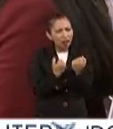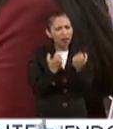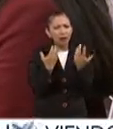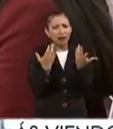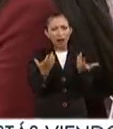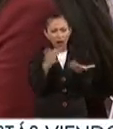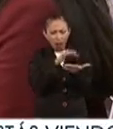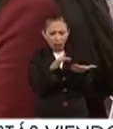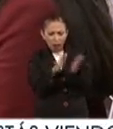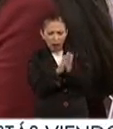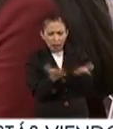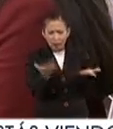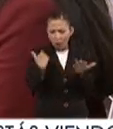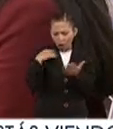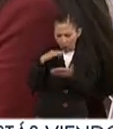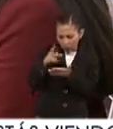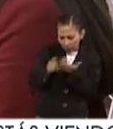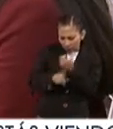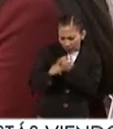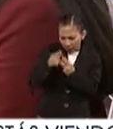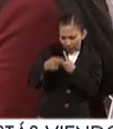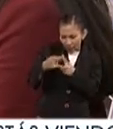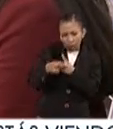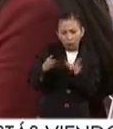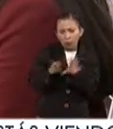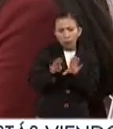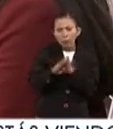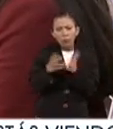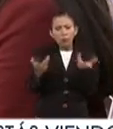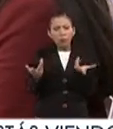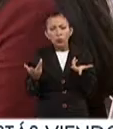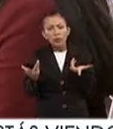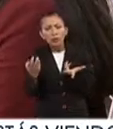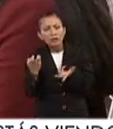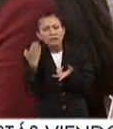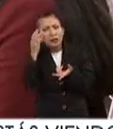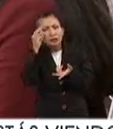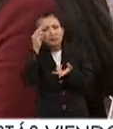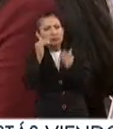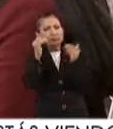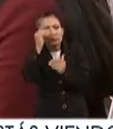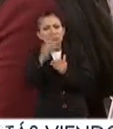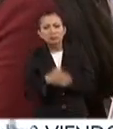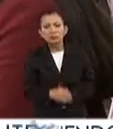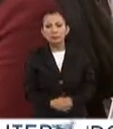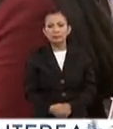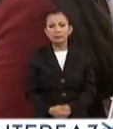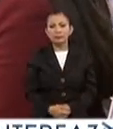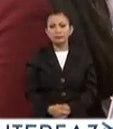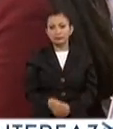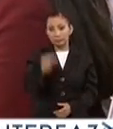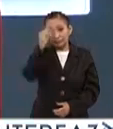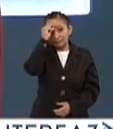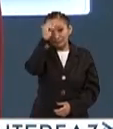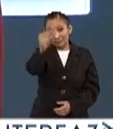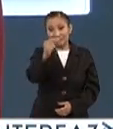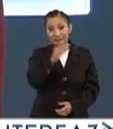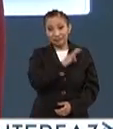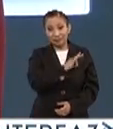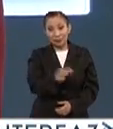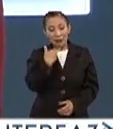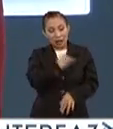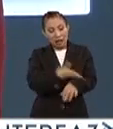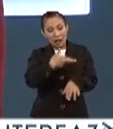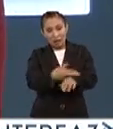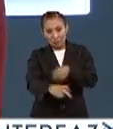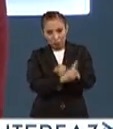por ejemplo, la lectura de un libro, la comprensión de un problema matemático? ¿Cómo es esa ventaja que se tiene? Bueno, la inteligencia es la capacidad para